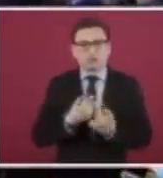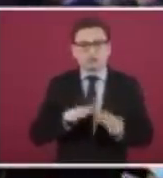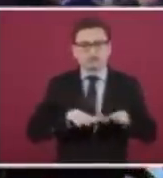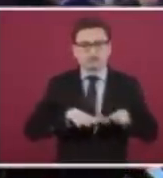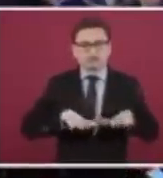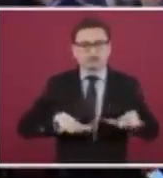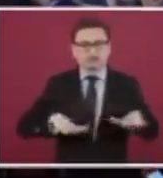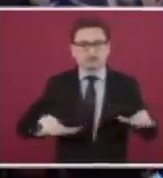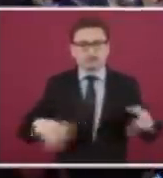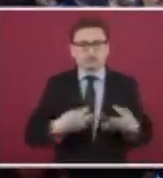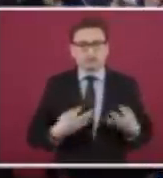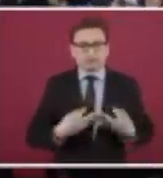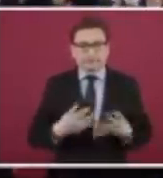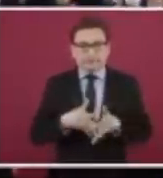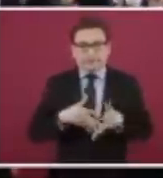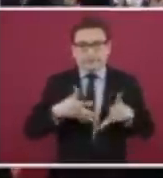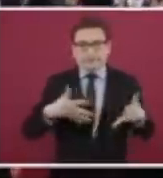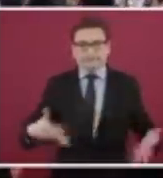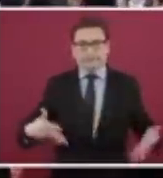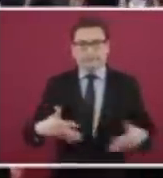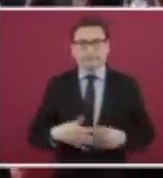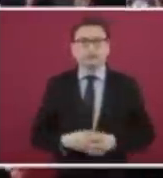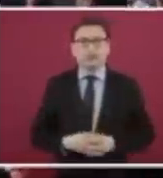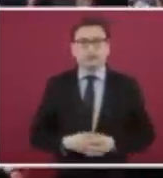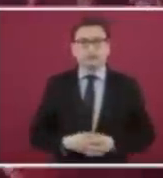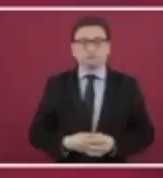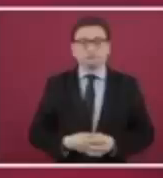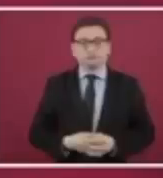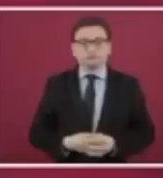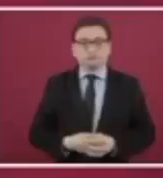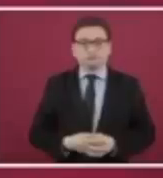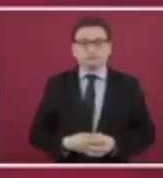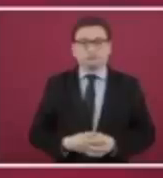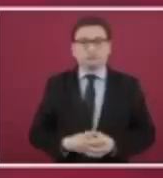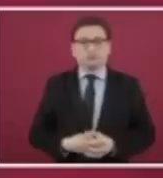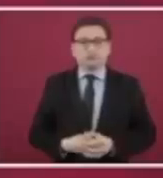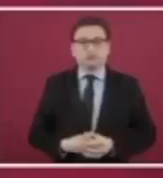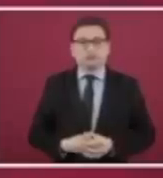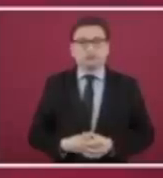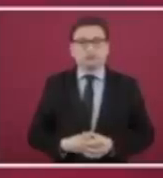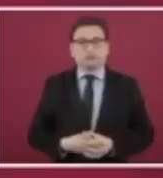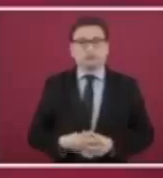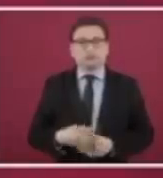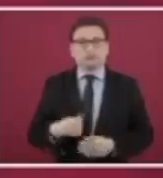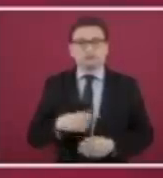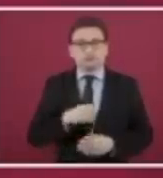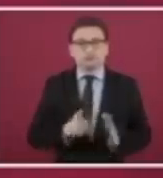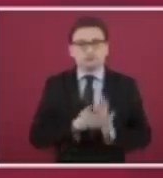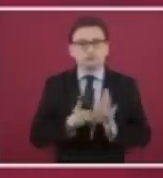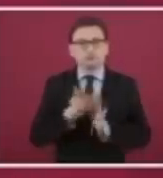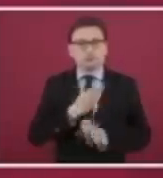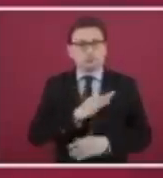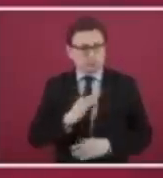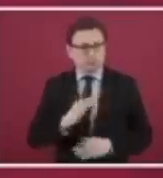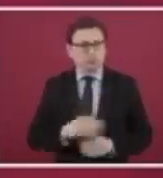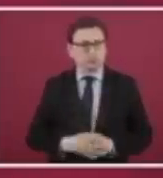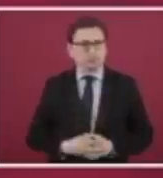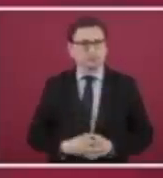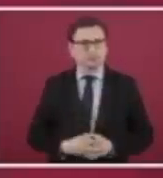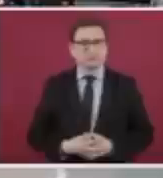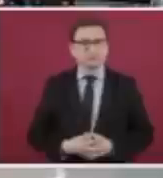superficies grandes, podemos construir algo, ¿sí?, de modo que